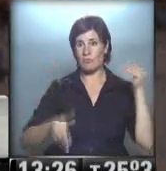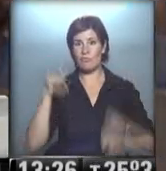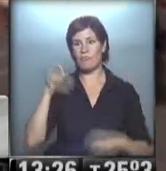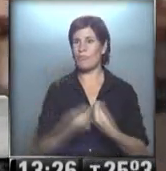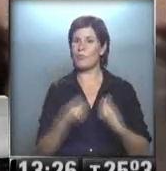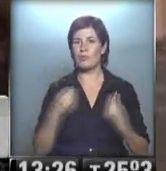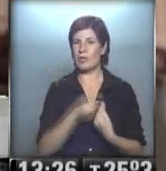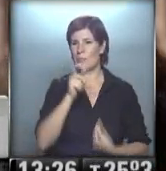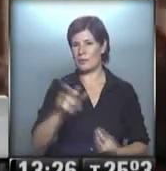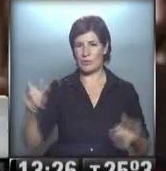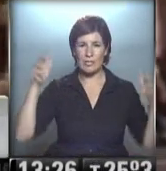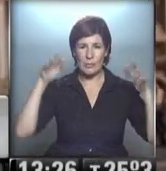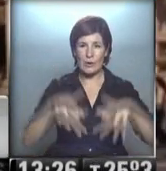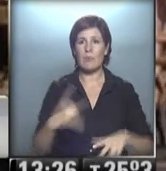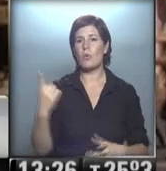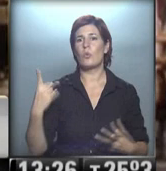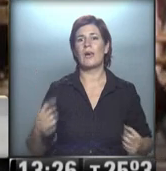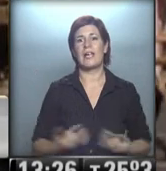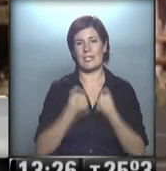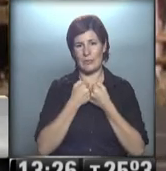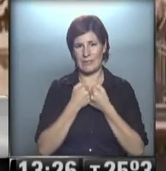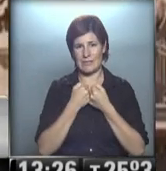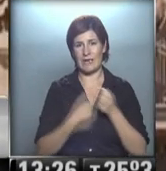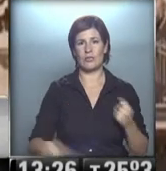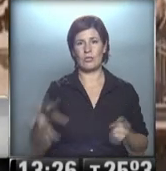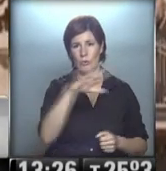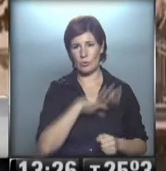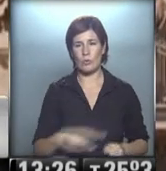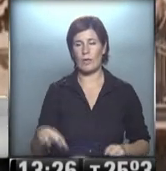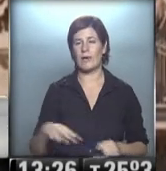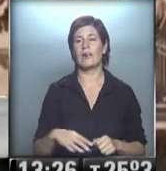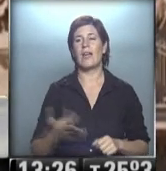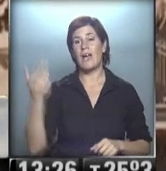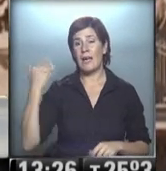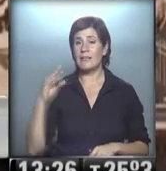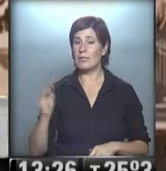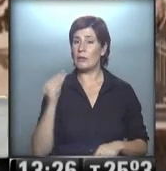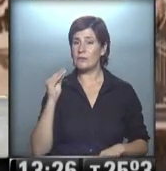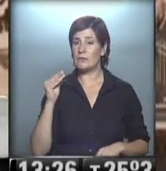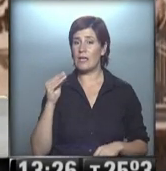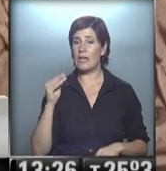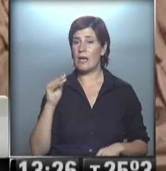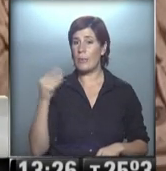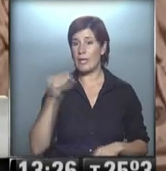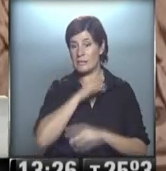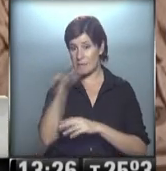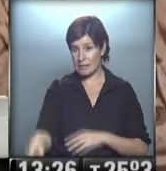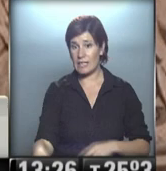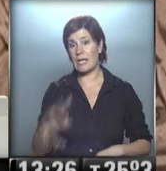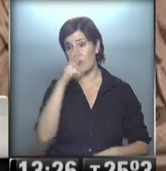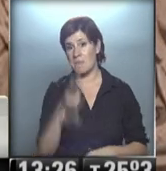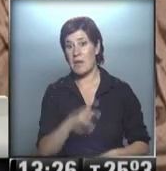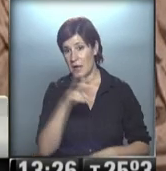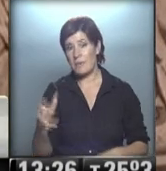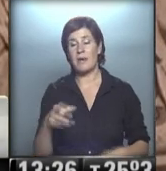aniversario decidió acercarse allí a la Plaza San Pedro. Recordemos que estuvo en Brasil en la Jornada Mundial de la Juventud, el Papa Francisco, fue a fines